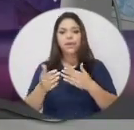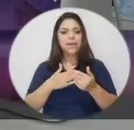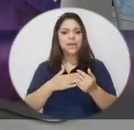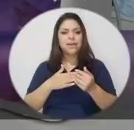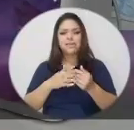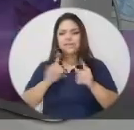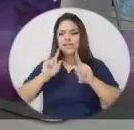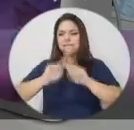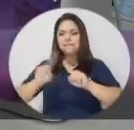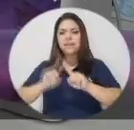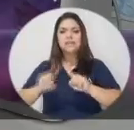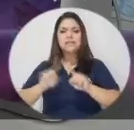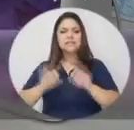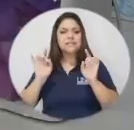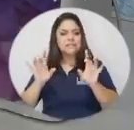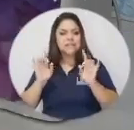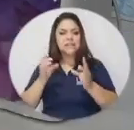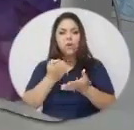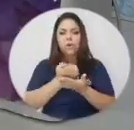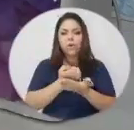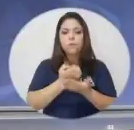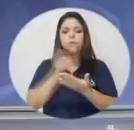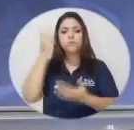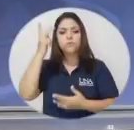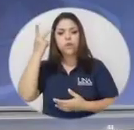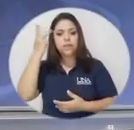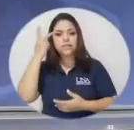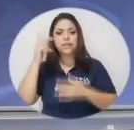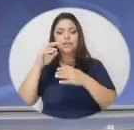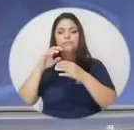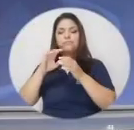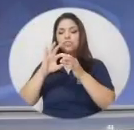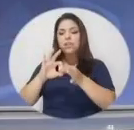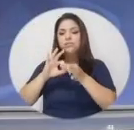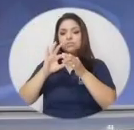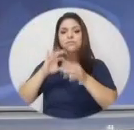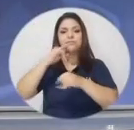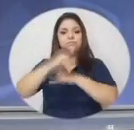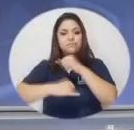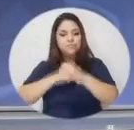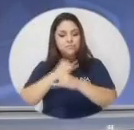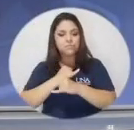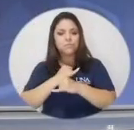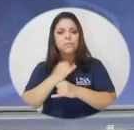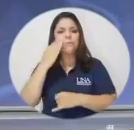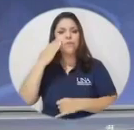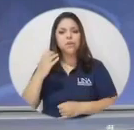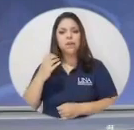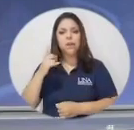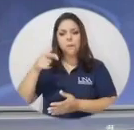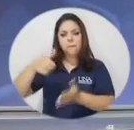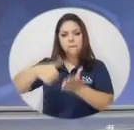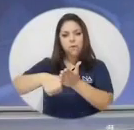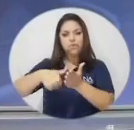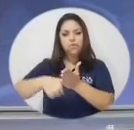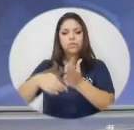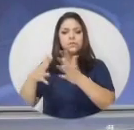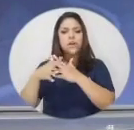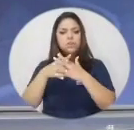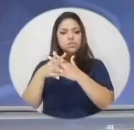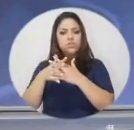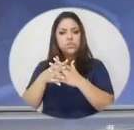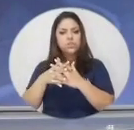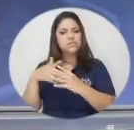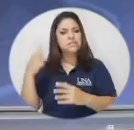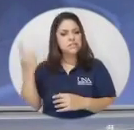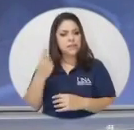diferentes crisis económicas, políticas, de relaciones internacionales y demás, una elección para la presidencia de los